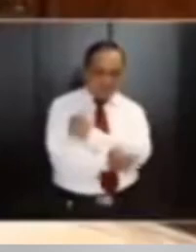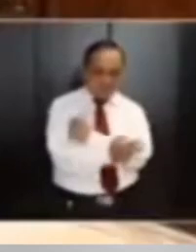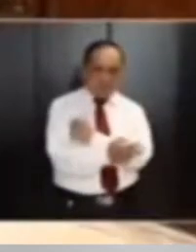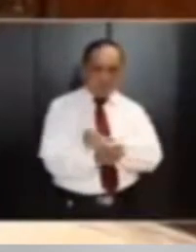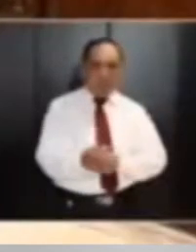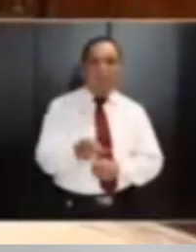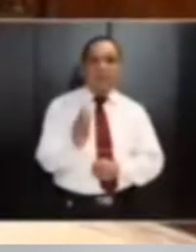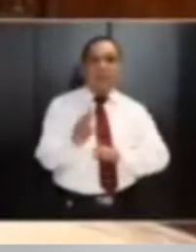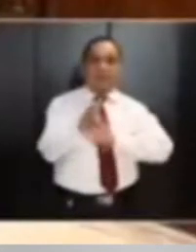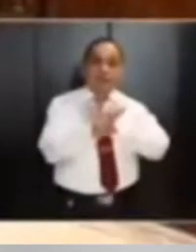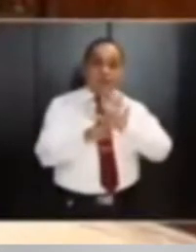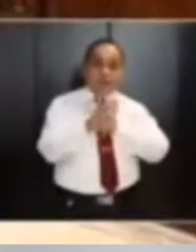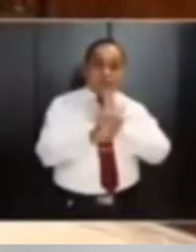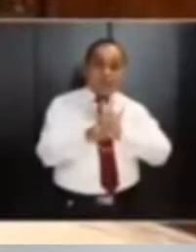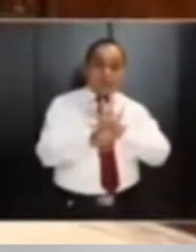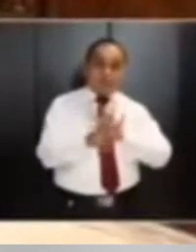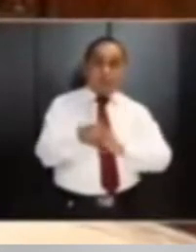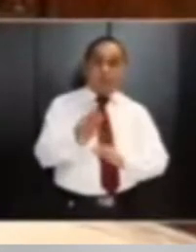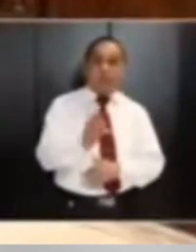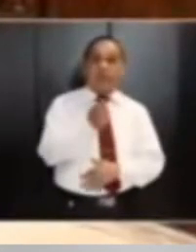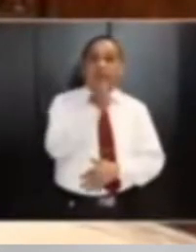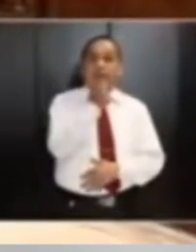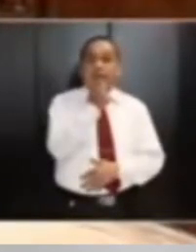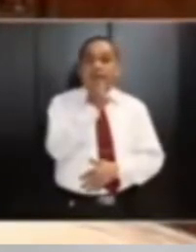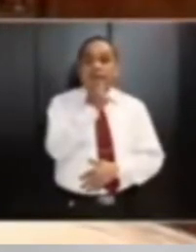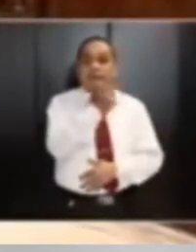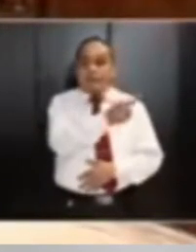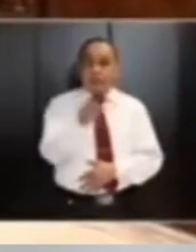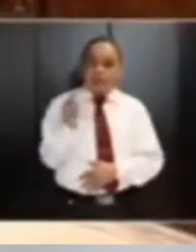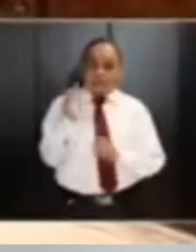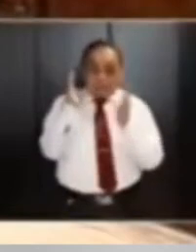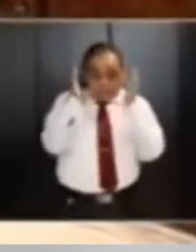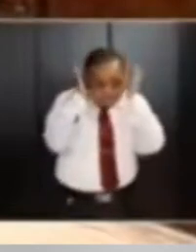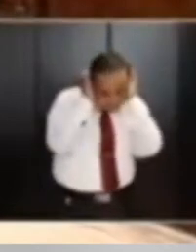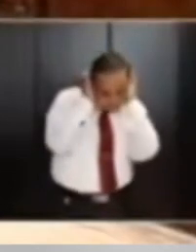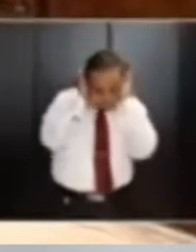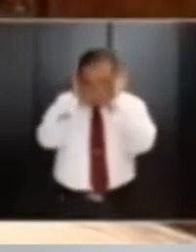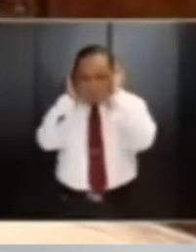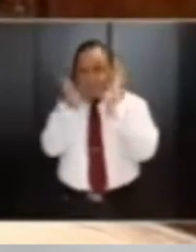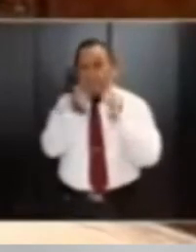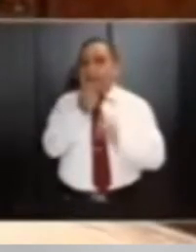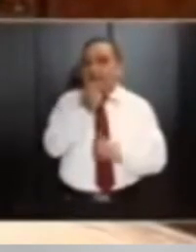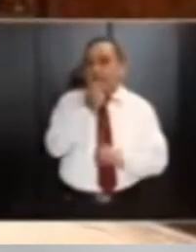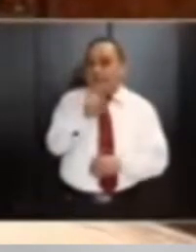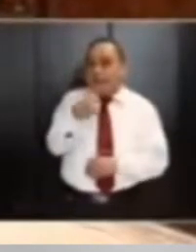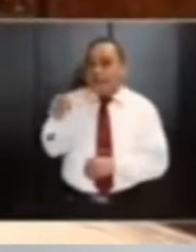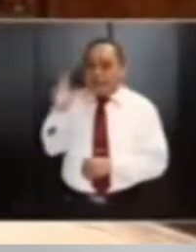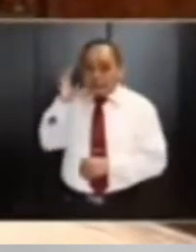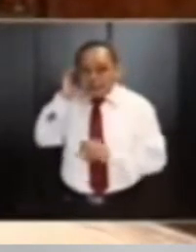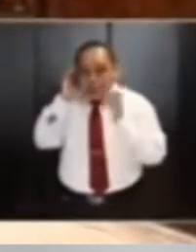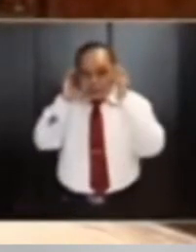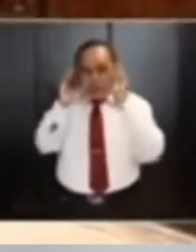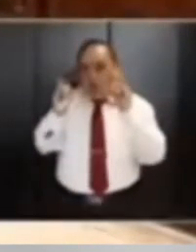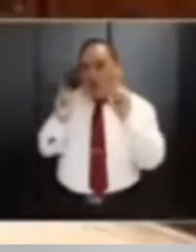pero él me dicen que hay niños cerca es mejor que les tapen los oídos o no que les digan que francés